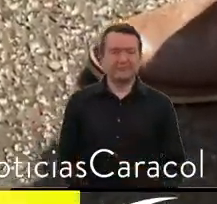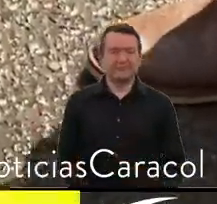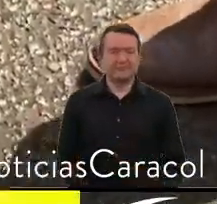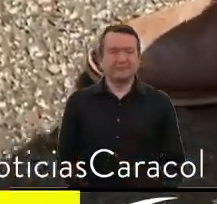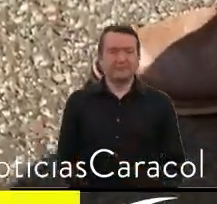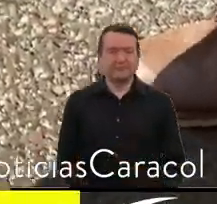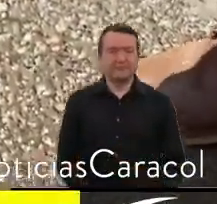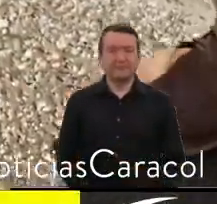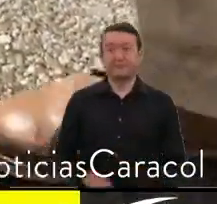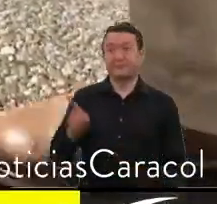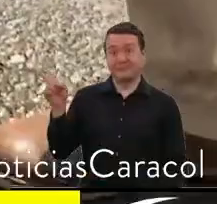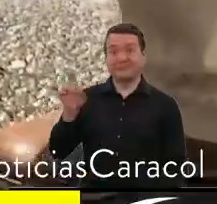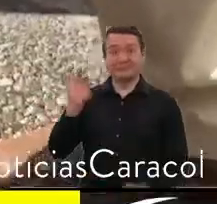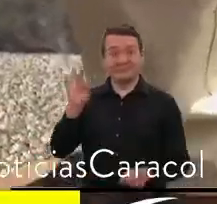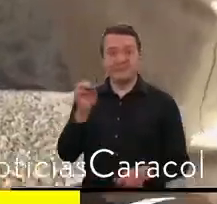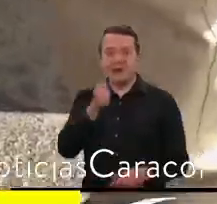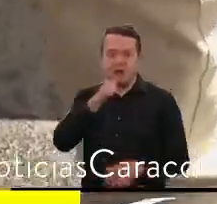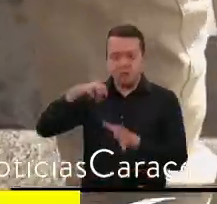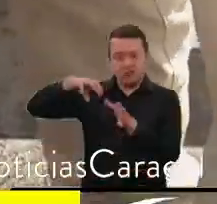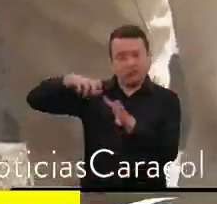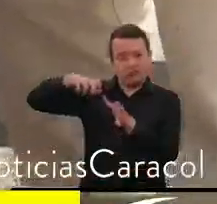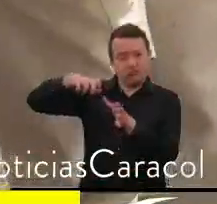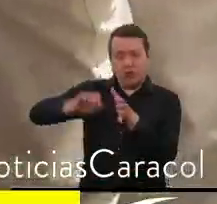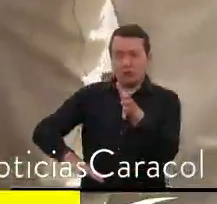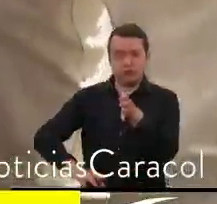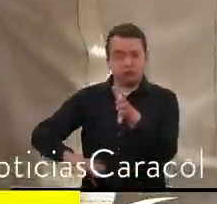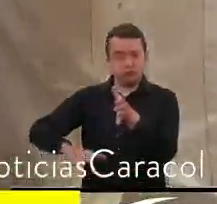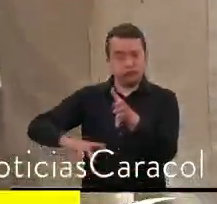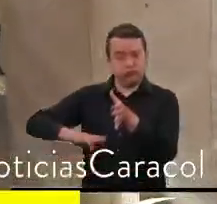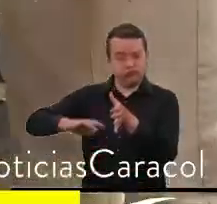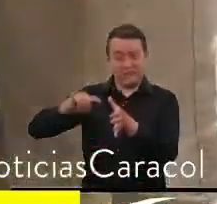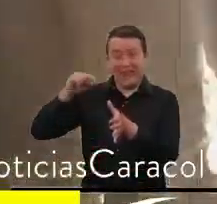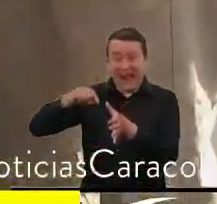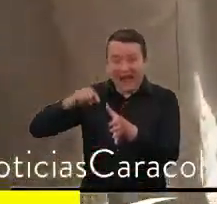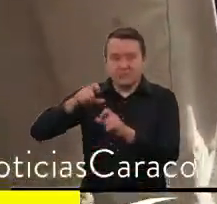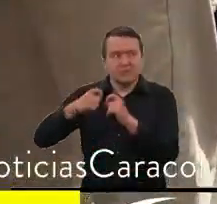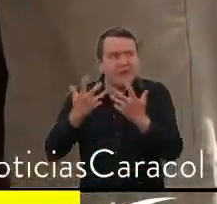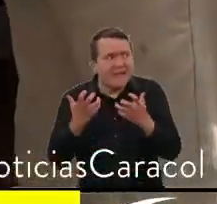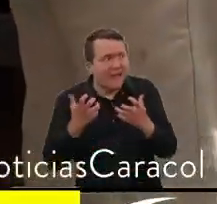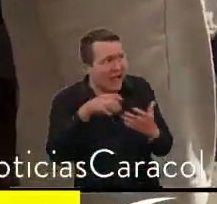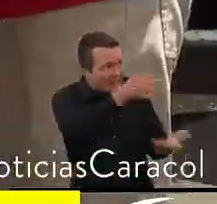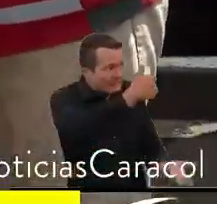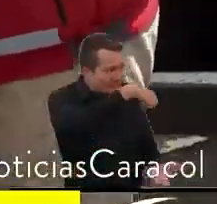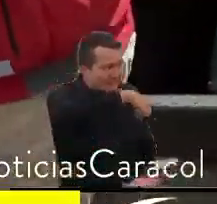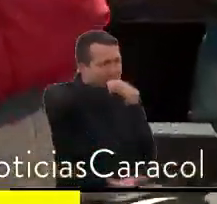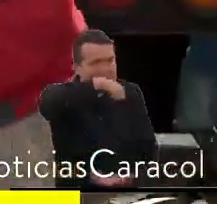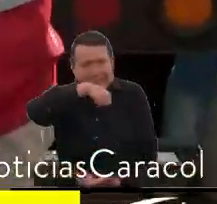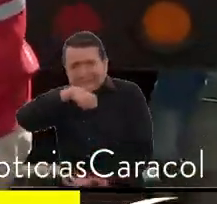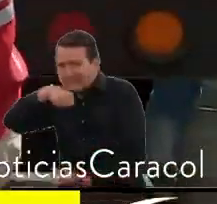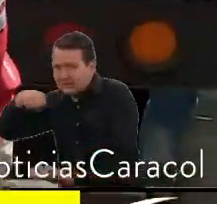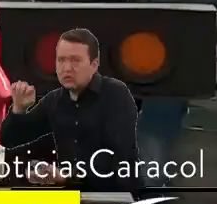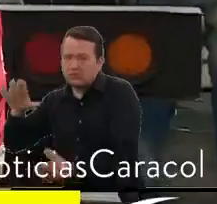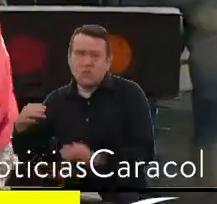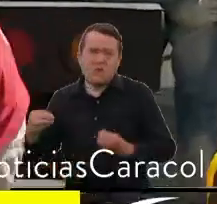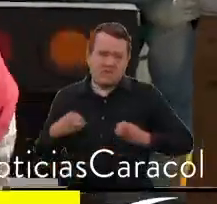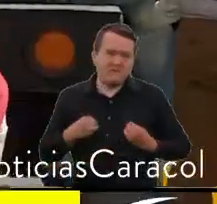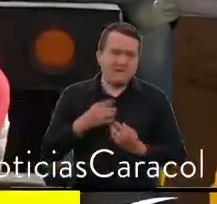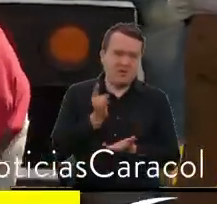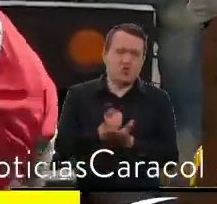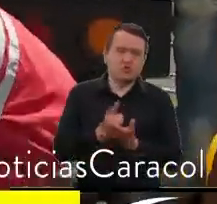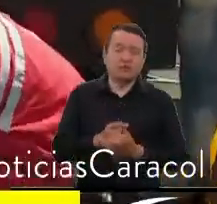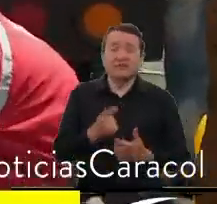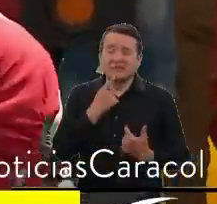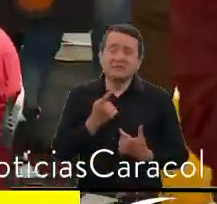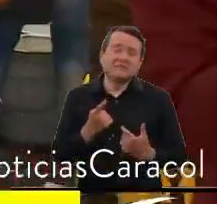El preciado líquido que ustedes ven en este momento es lo que buscan los ciudadanos de la localidad de Usme. Ellos piden que se generen más